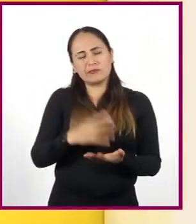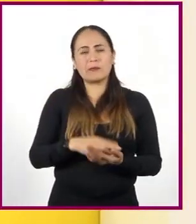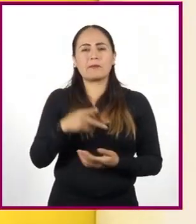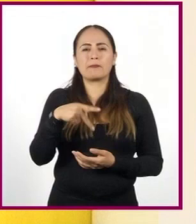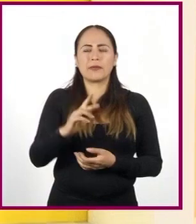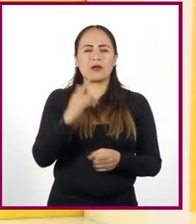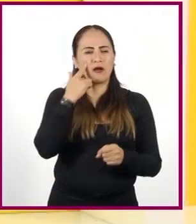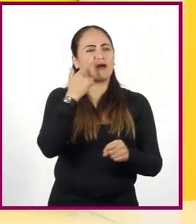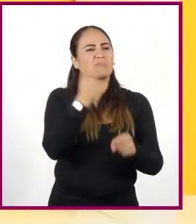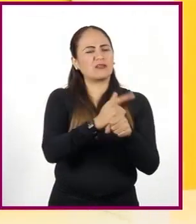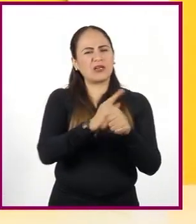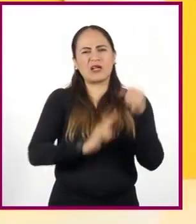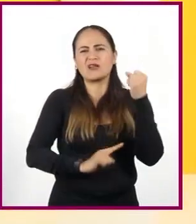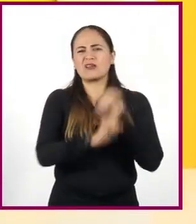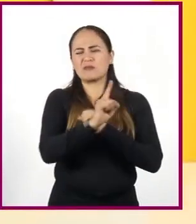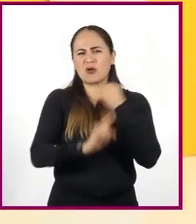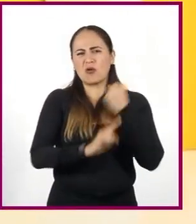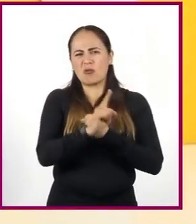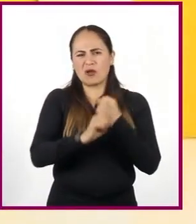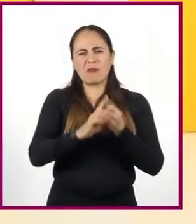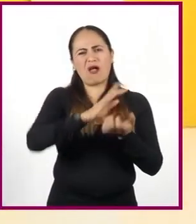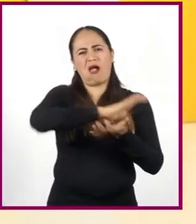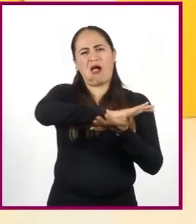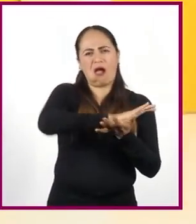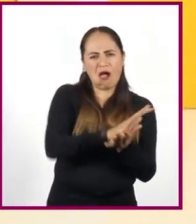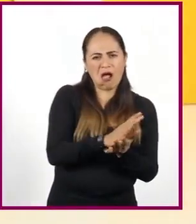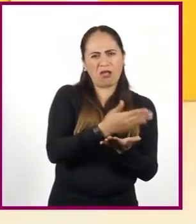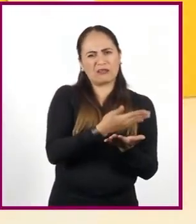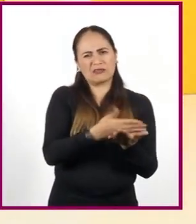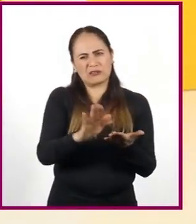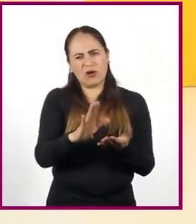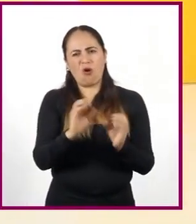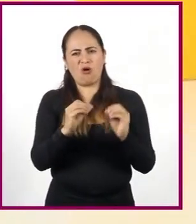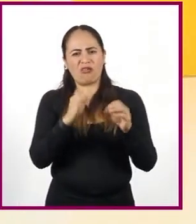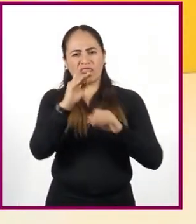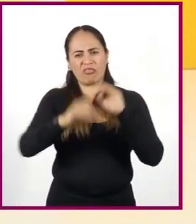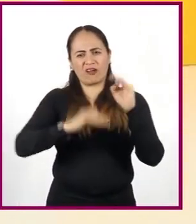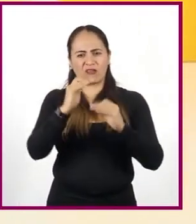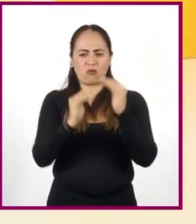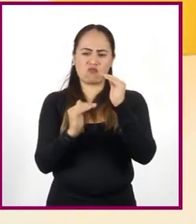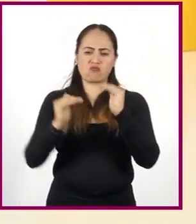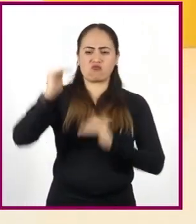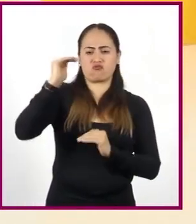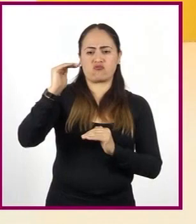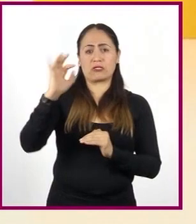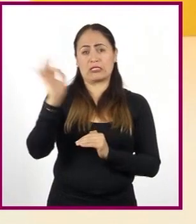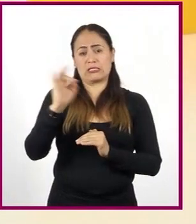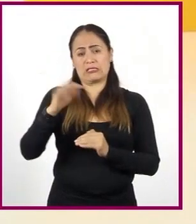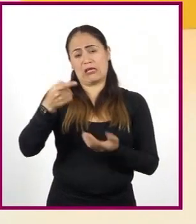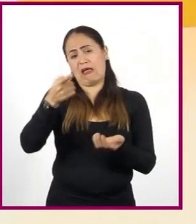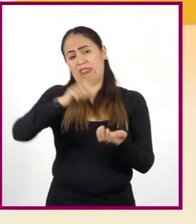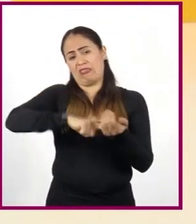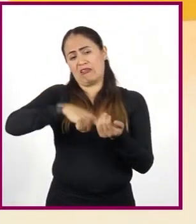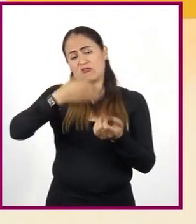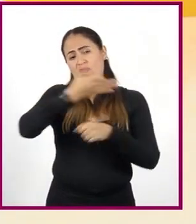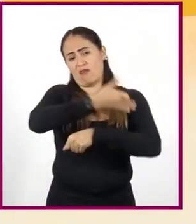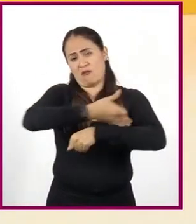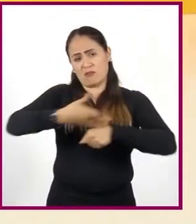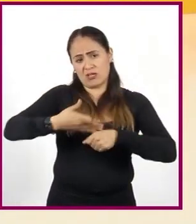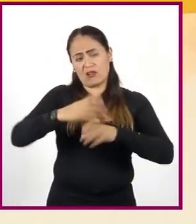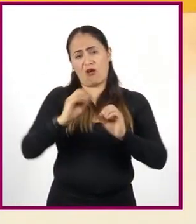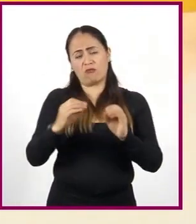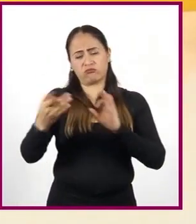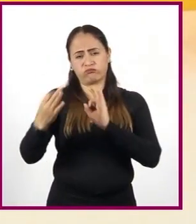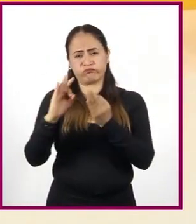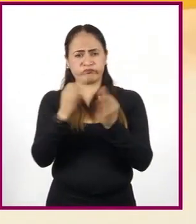alguna situación de exclusión, discriminación o trato diferenciado que sucede en sus espacios de convivencia más cercanos y con